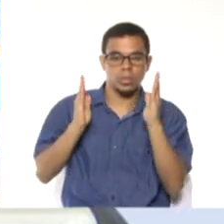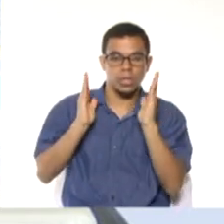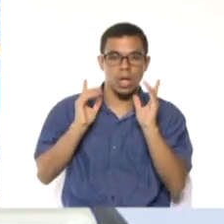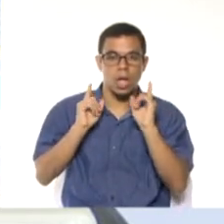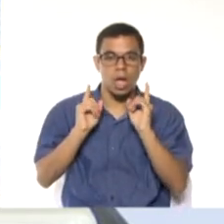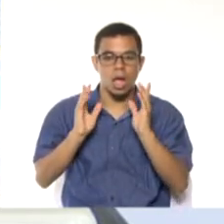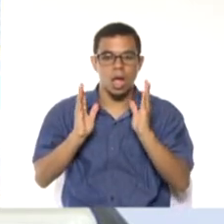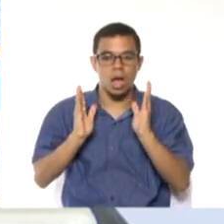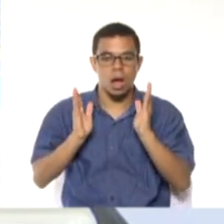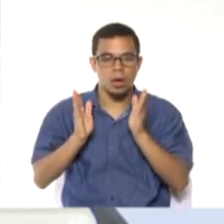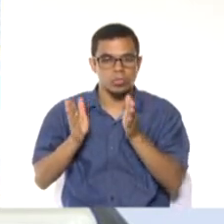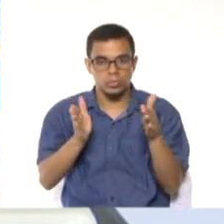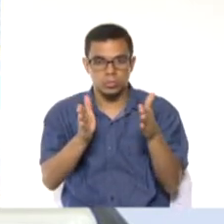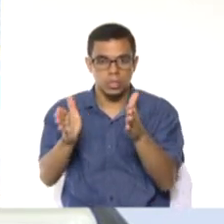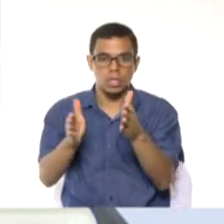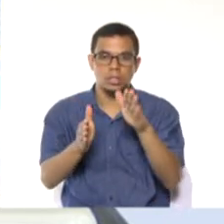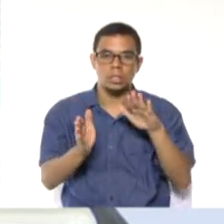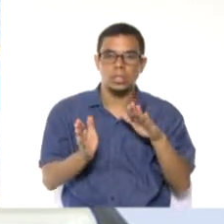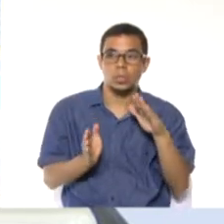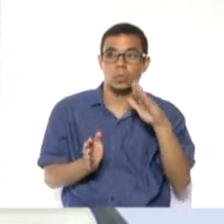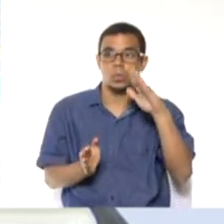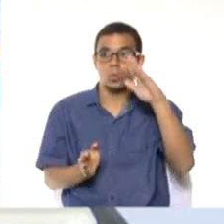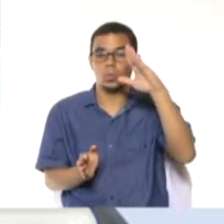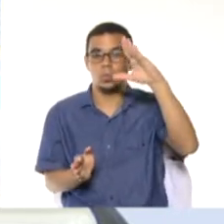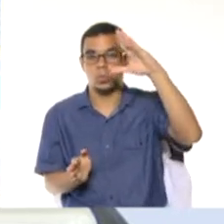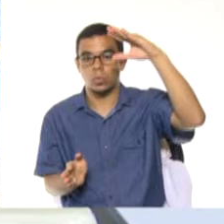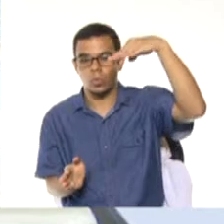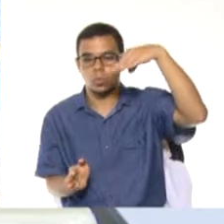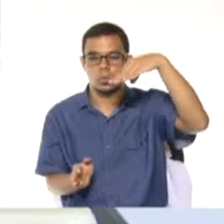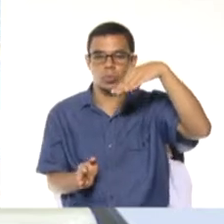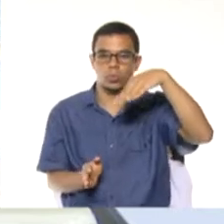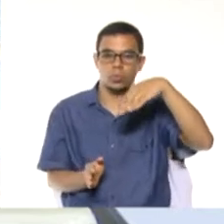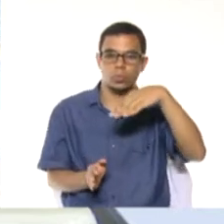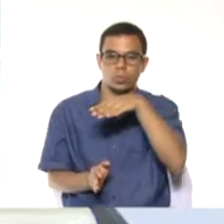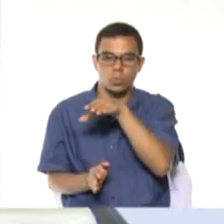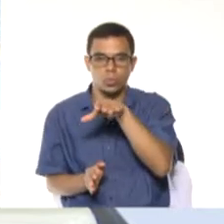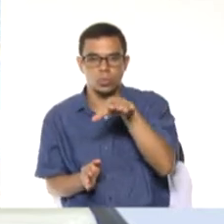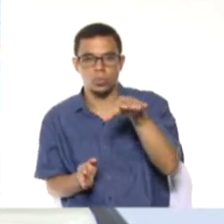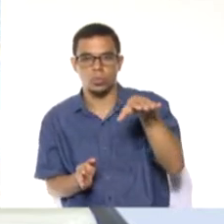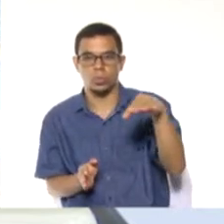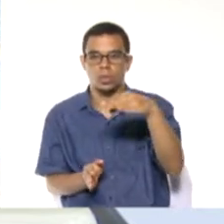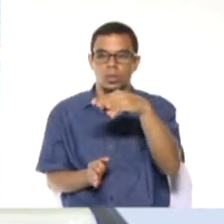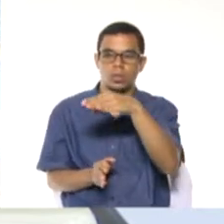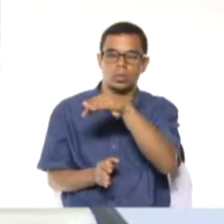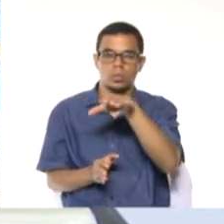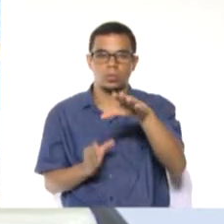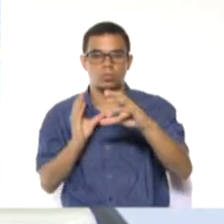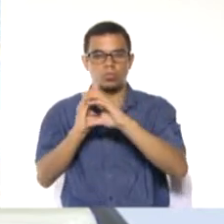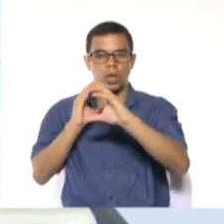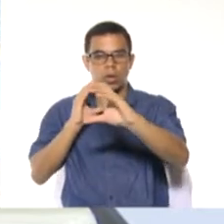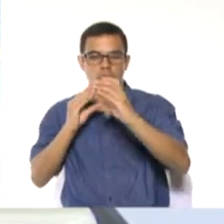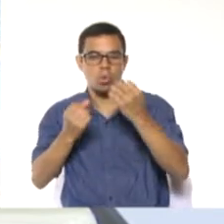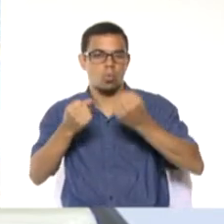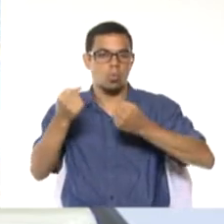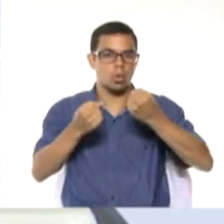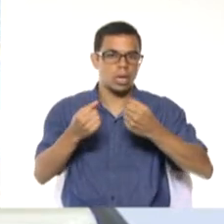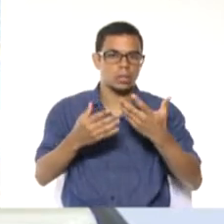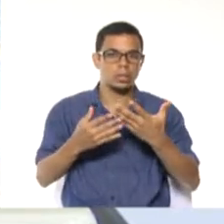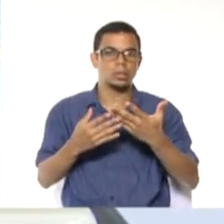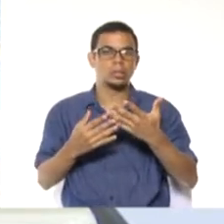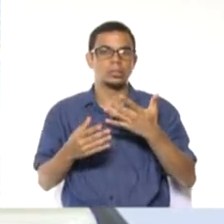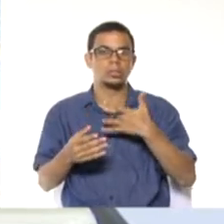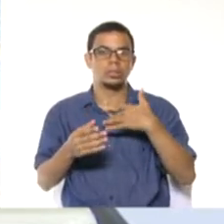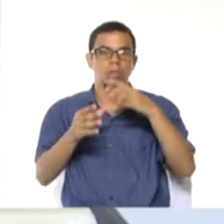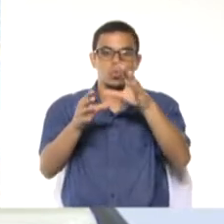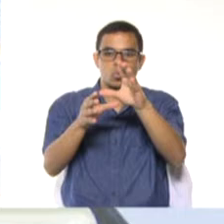con pendientes muy elevadas, y el automóvil, el autobús donde nos estemos desplazando, tiende